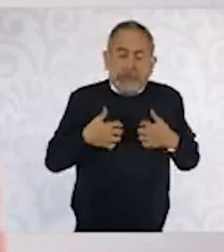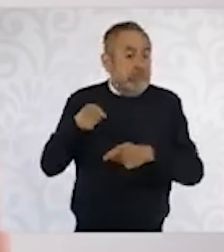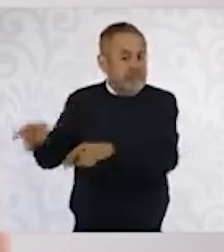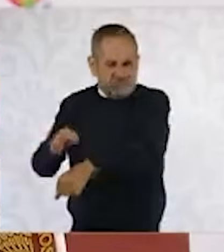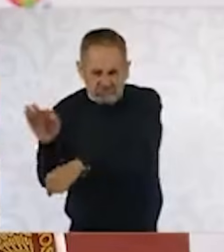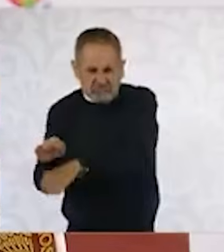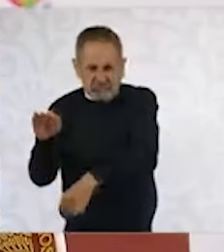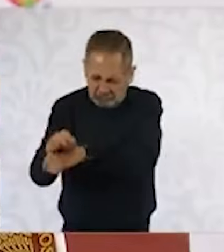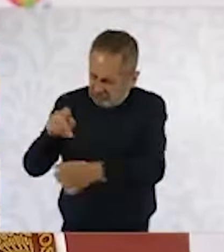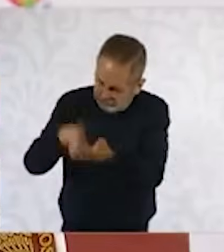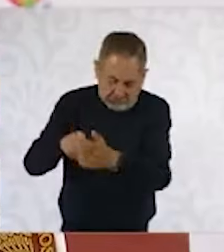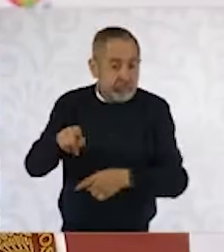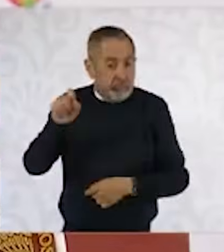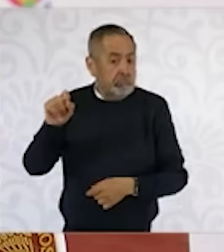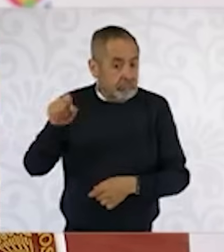Y ella misma,